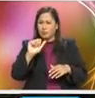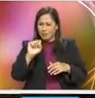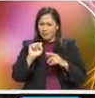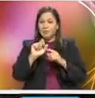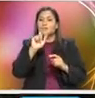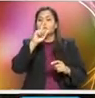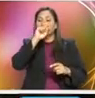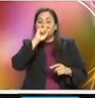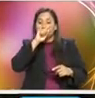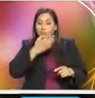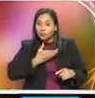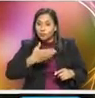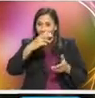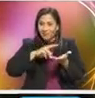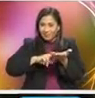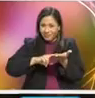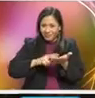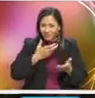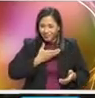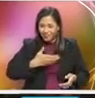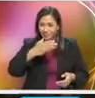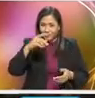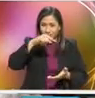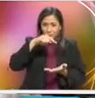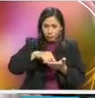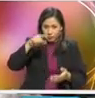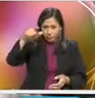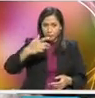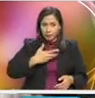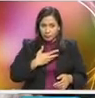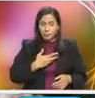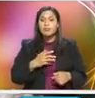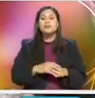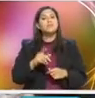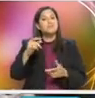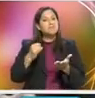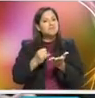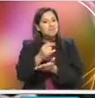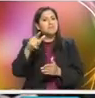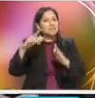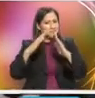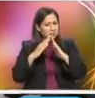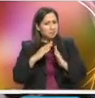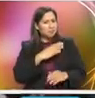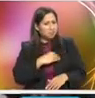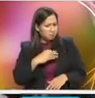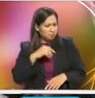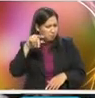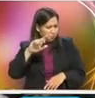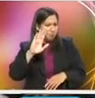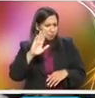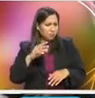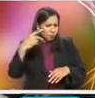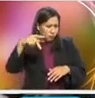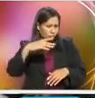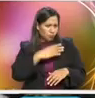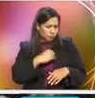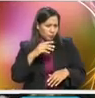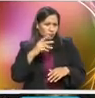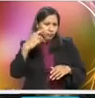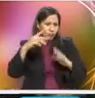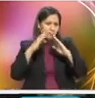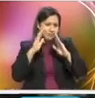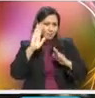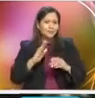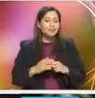estos pericos verdes, que son muy comunes en la zona. Y bueno, que ahí decidieron hacer su nido, ¿no? De alguna manera es su nido. Entonces uno va no